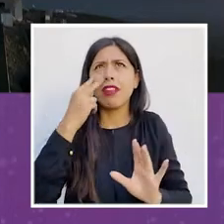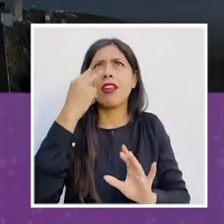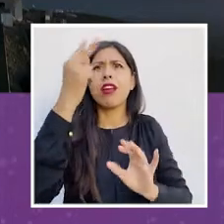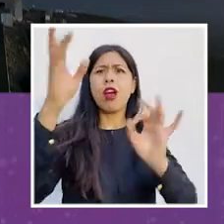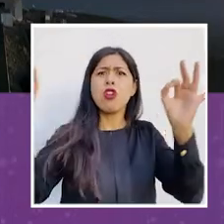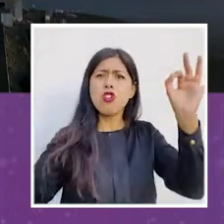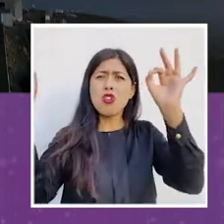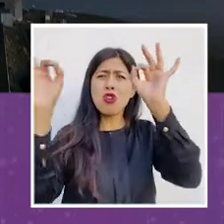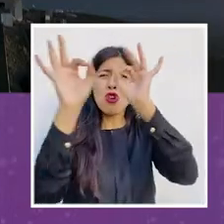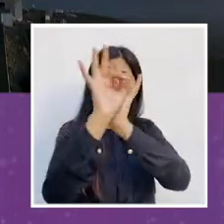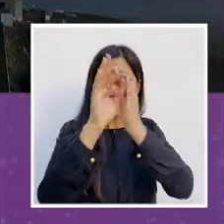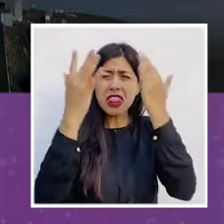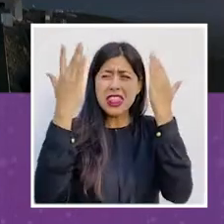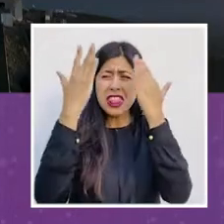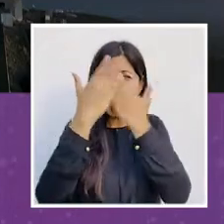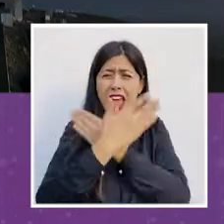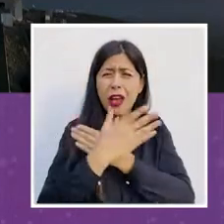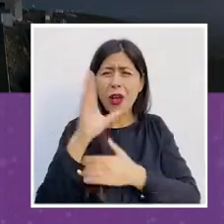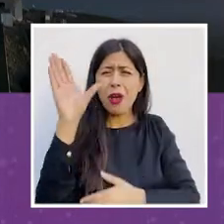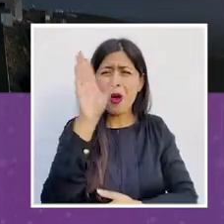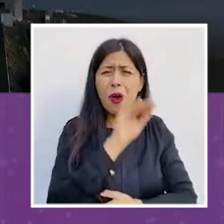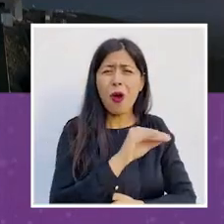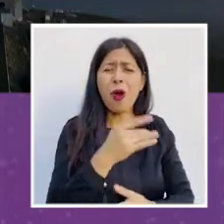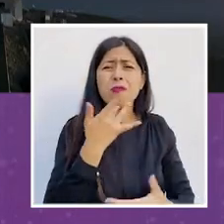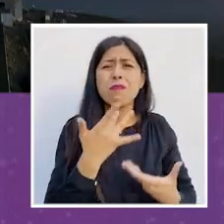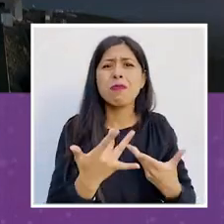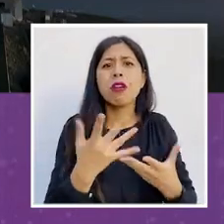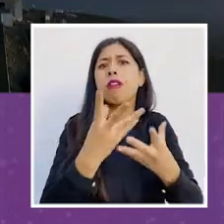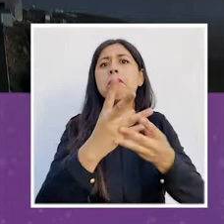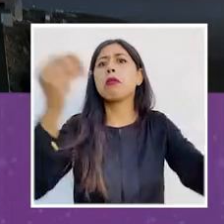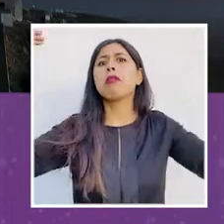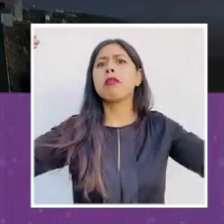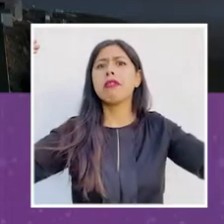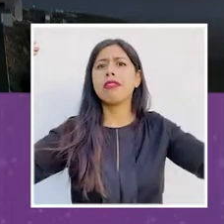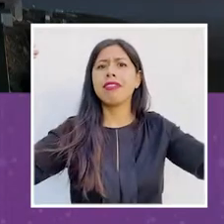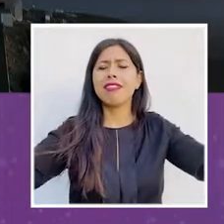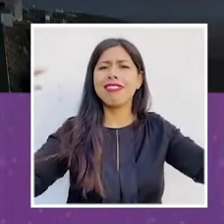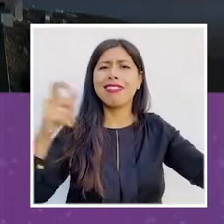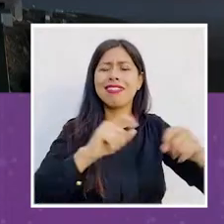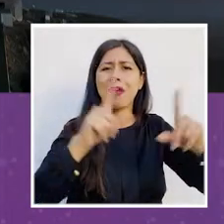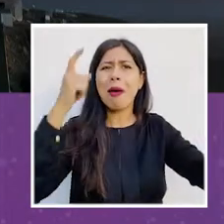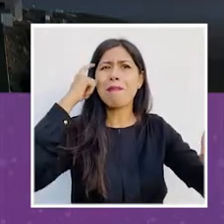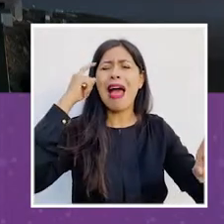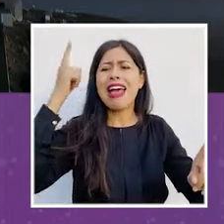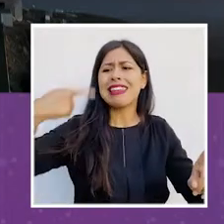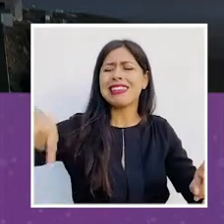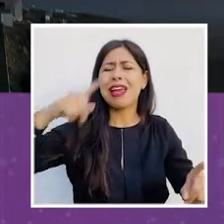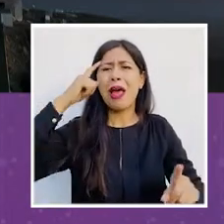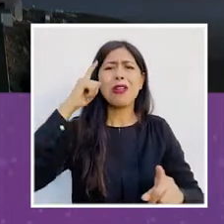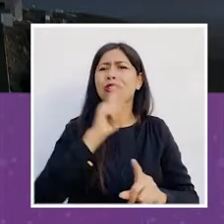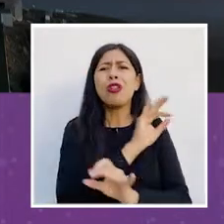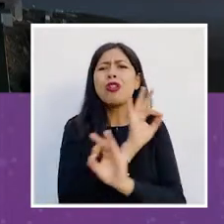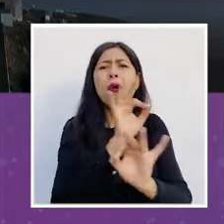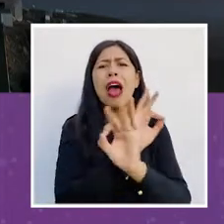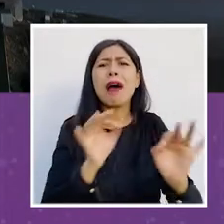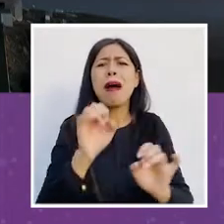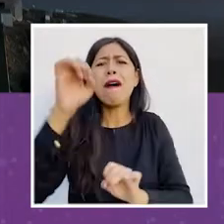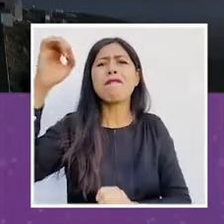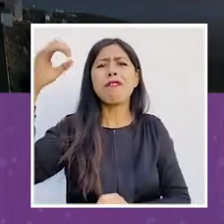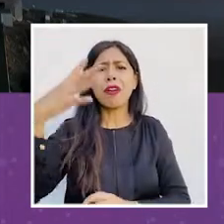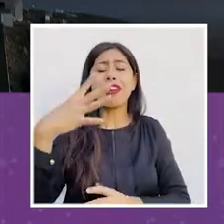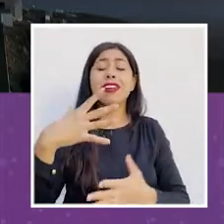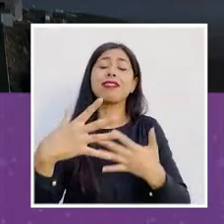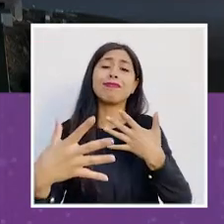repente veían que el Sol se ponía negro pensaban que el Sol había desaparecido. Que el Sol no volvería a brillar.